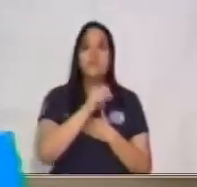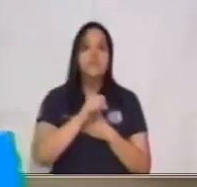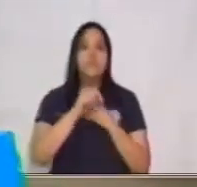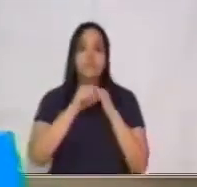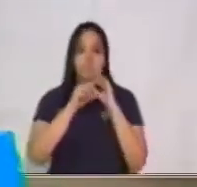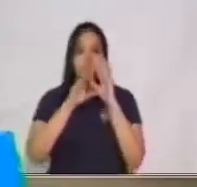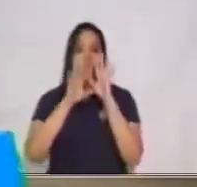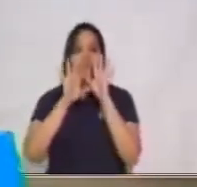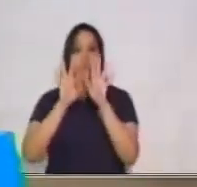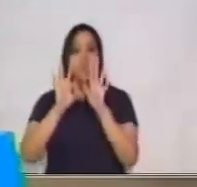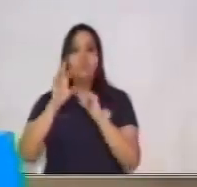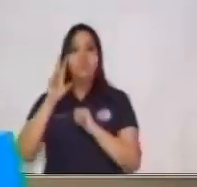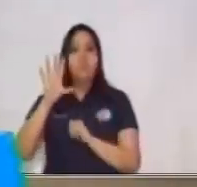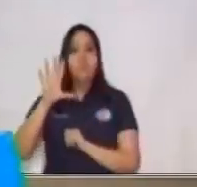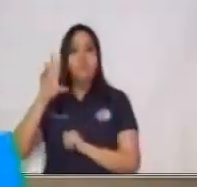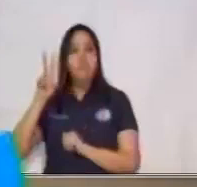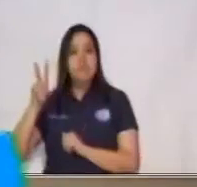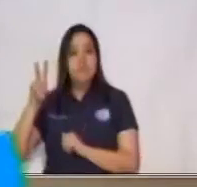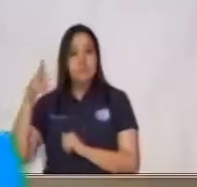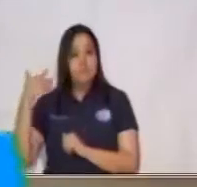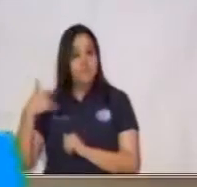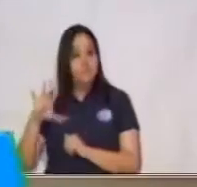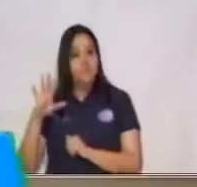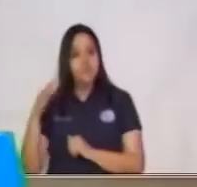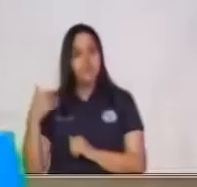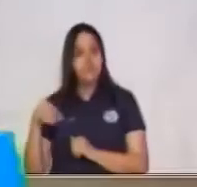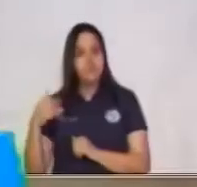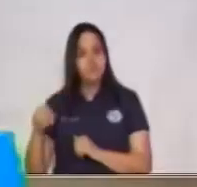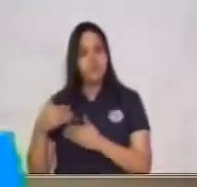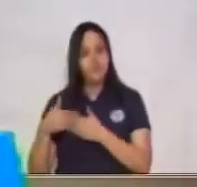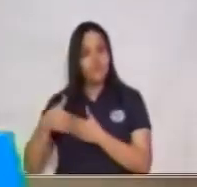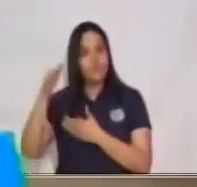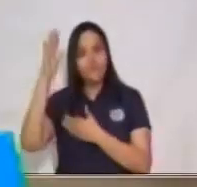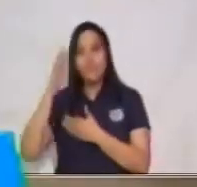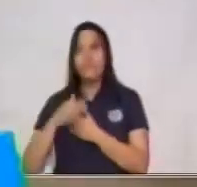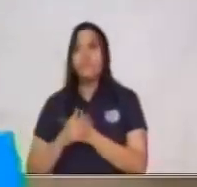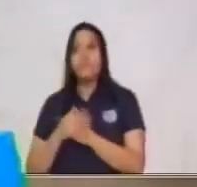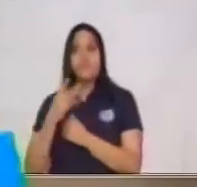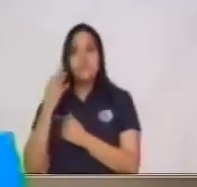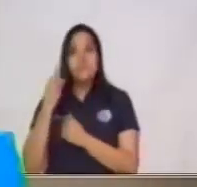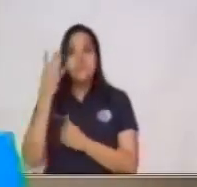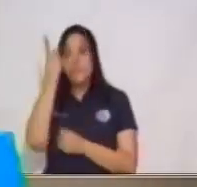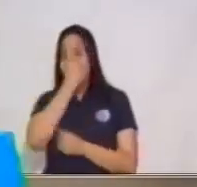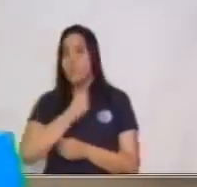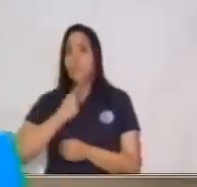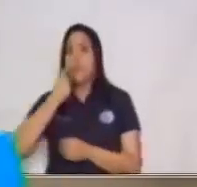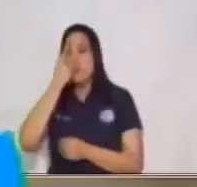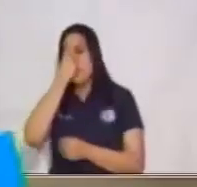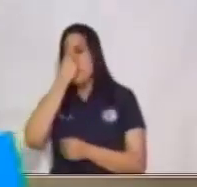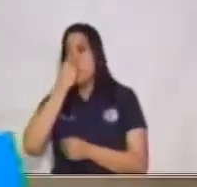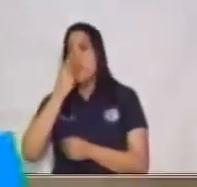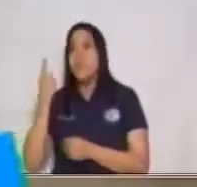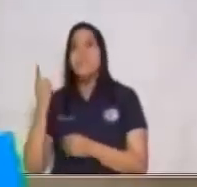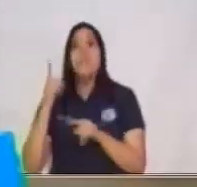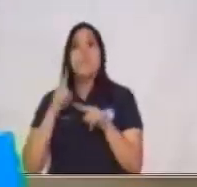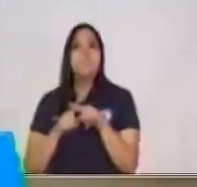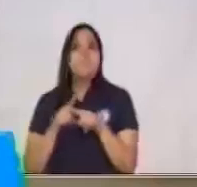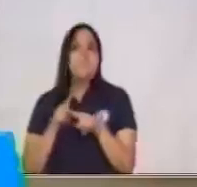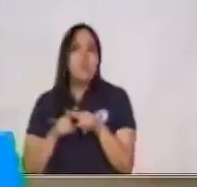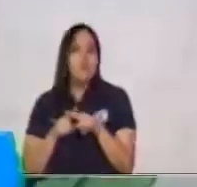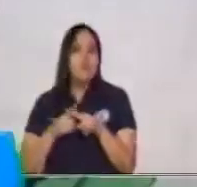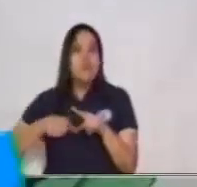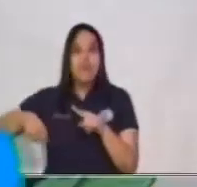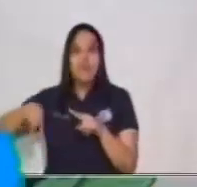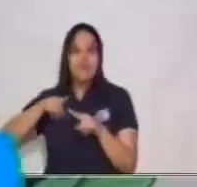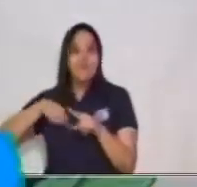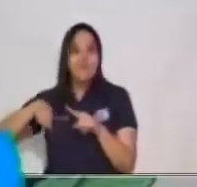1.852 kilómetros por hora. Esa es la velocidad. Por 3 horas de recorrido, vamos a multiplicar todo esto. Acá